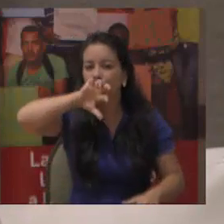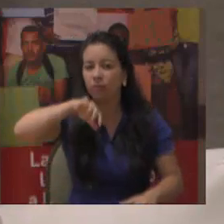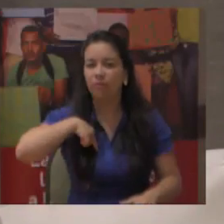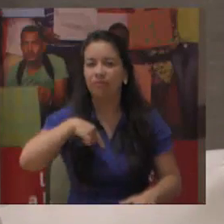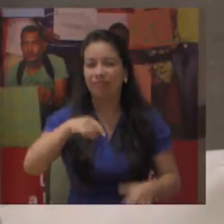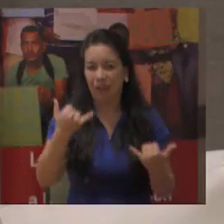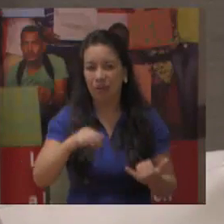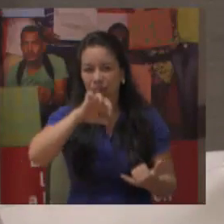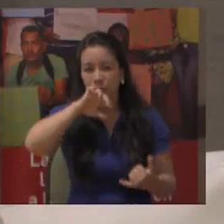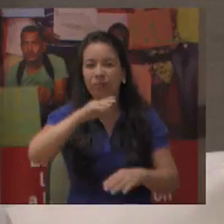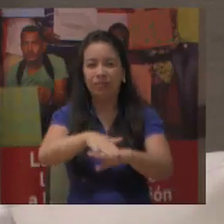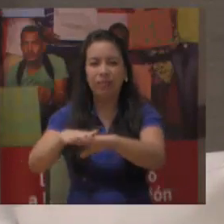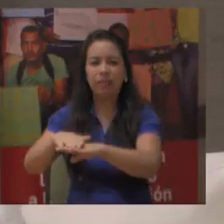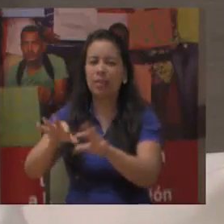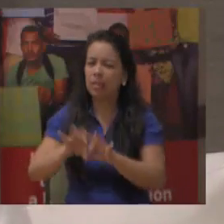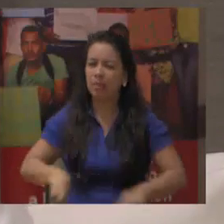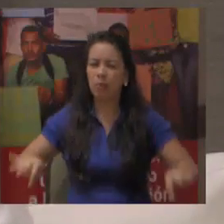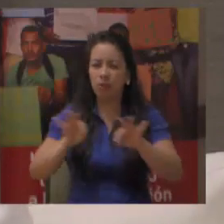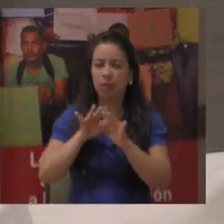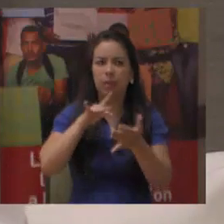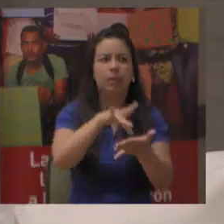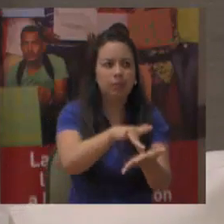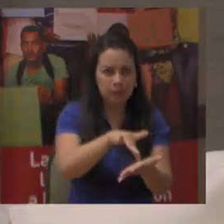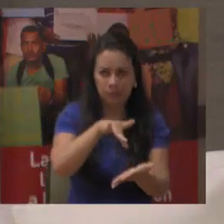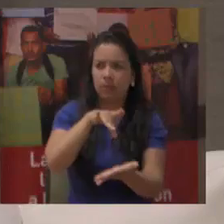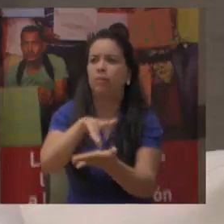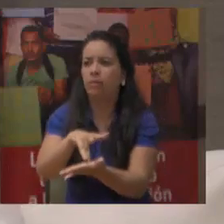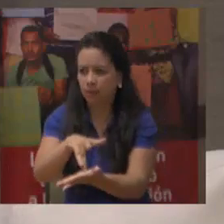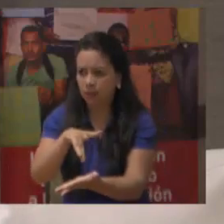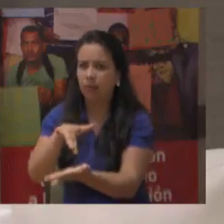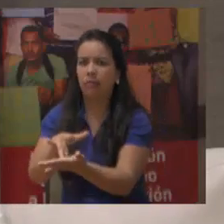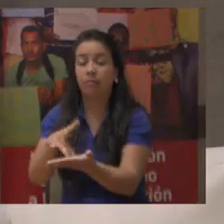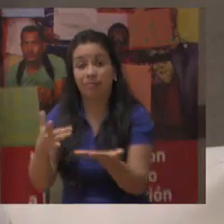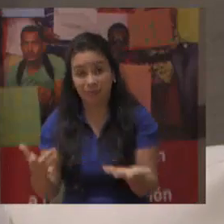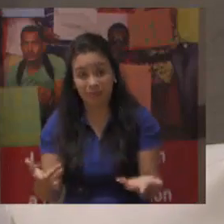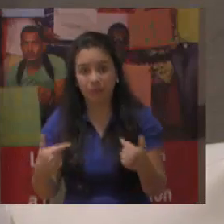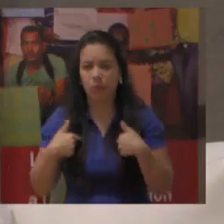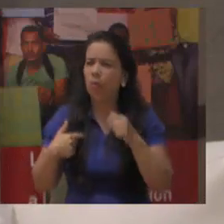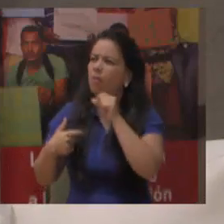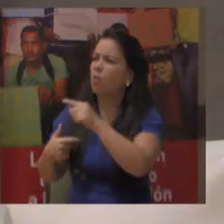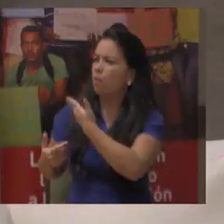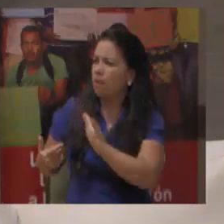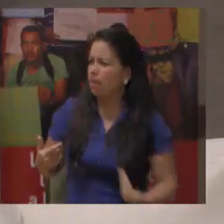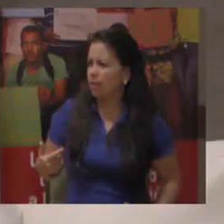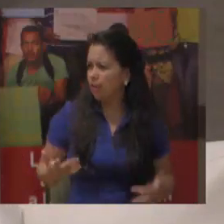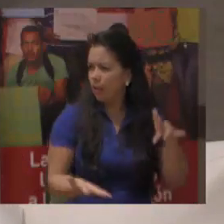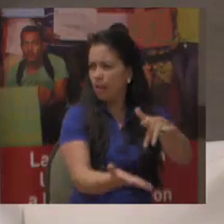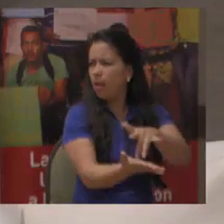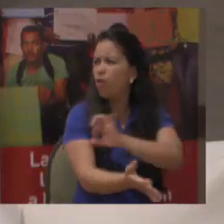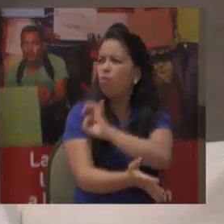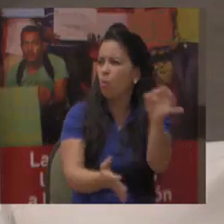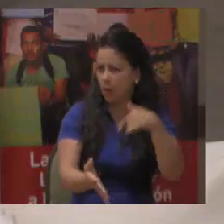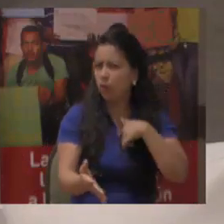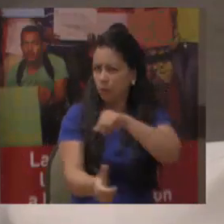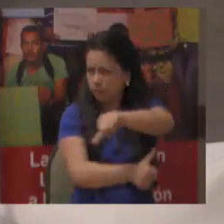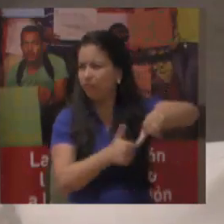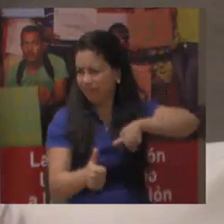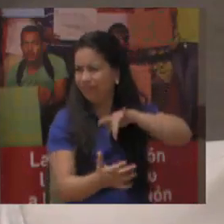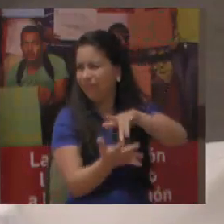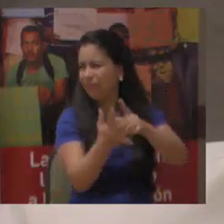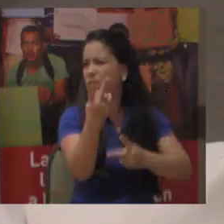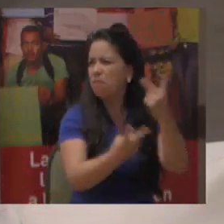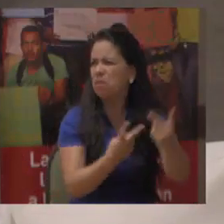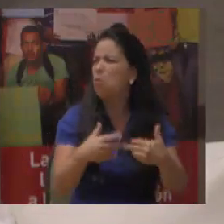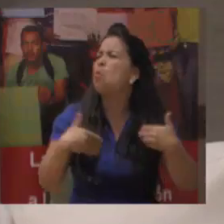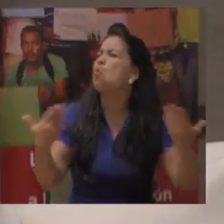fronteras. Yo en el banco preguntaba dónde nunca había ido el presidente para yo ir, porque casi siempre el presidente de